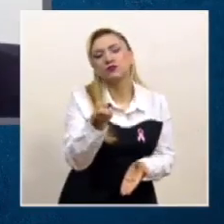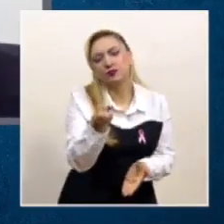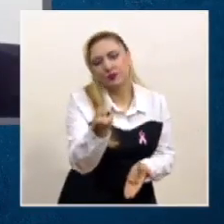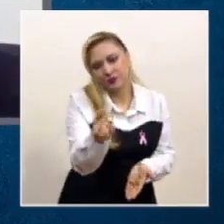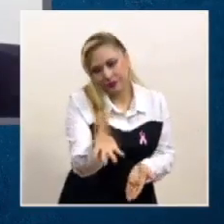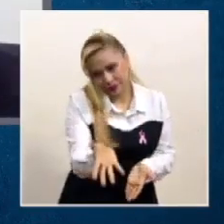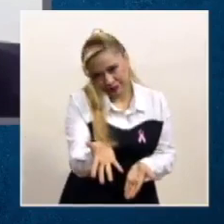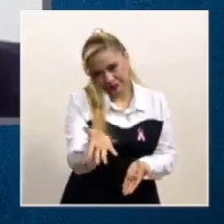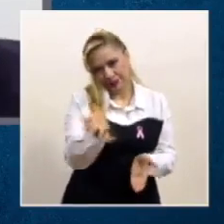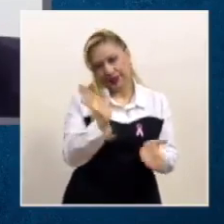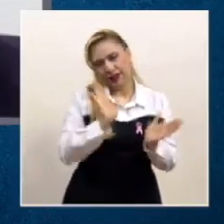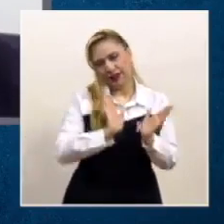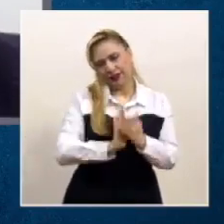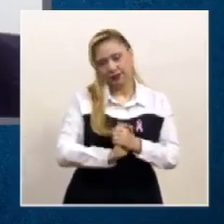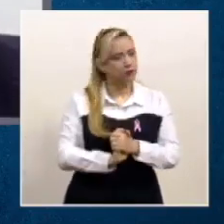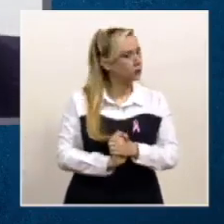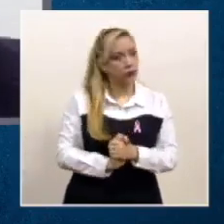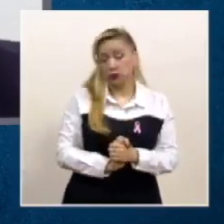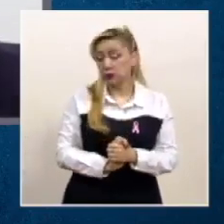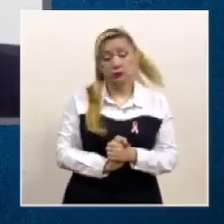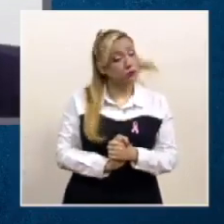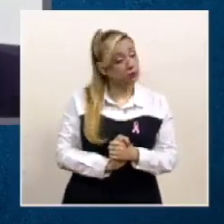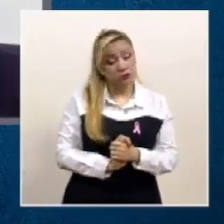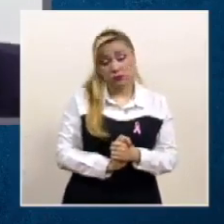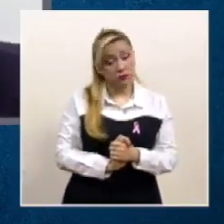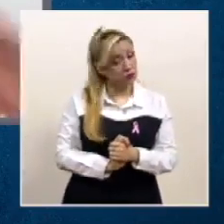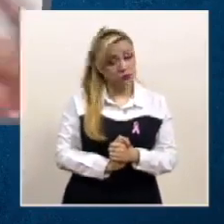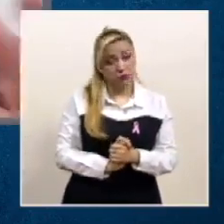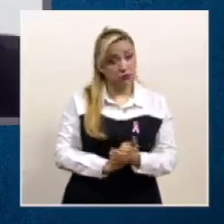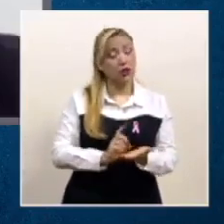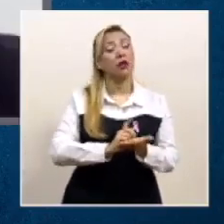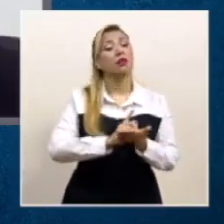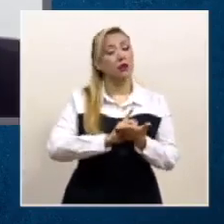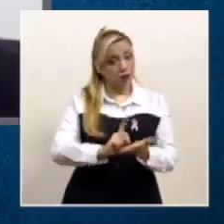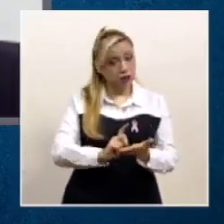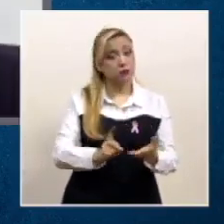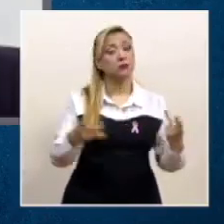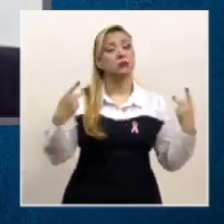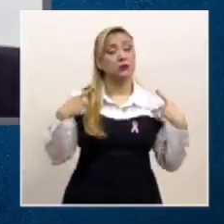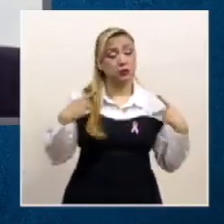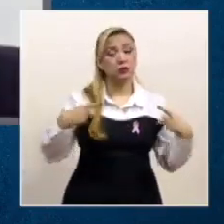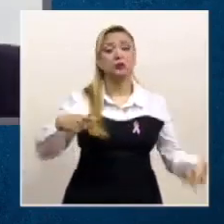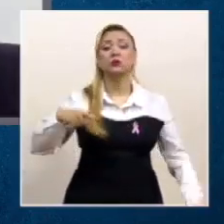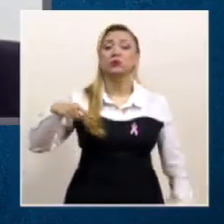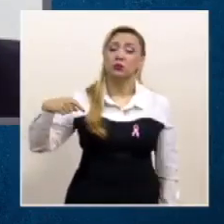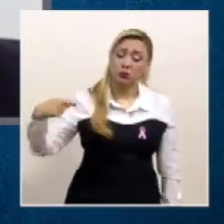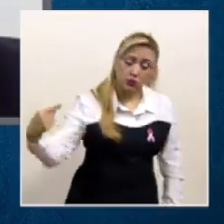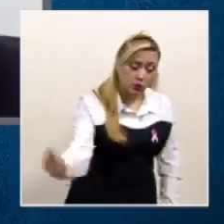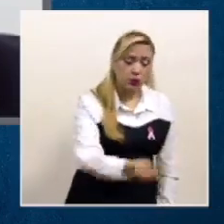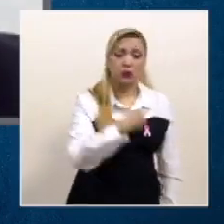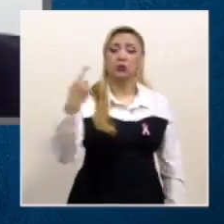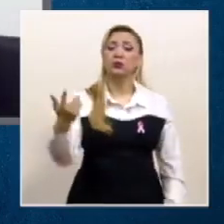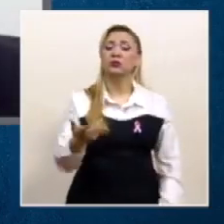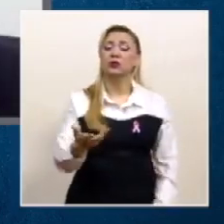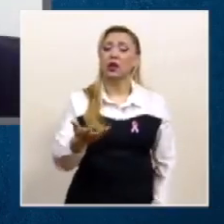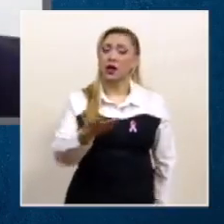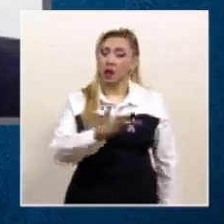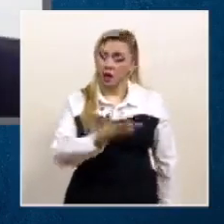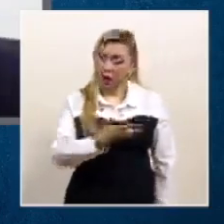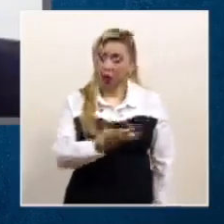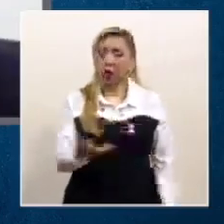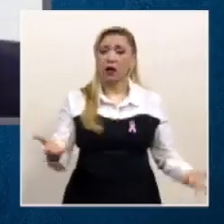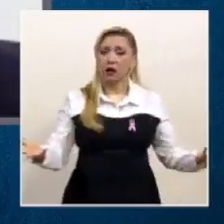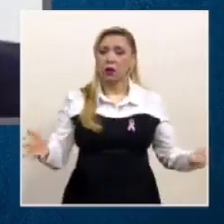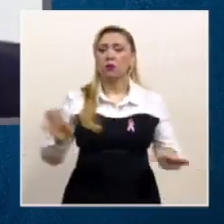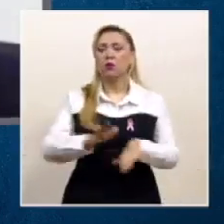digamos, porque está de buenas, sino más bien son cuestiones que las personas, digamos, tomamos a través de la movilización social